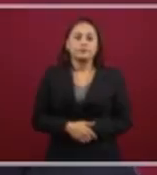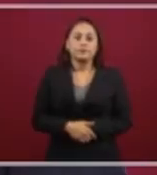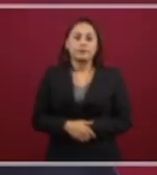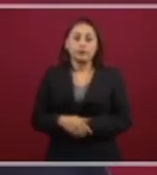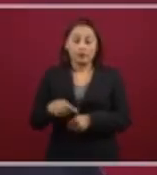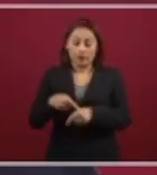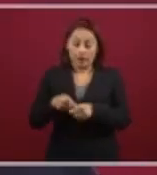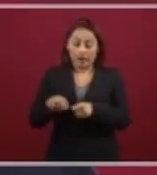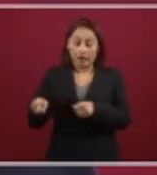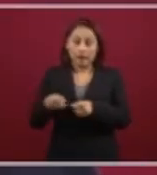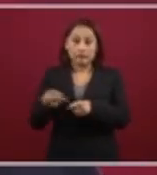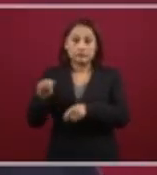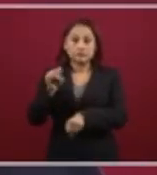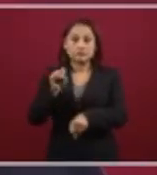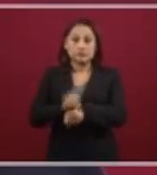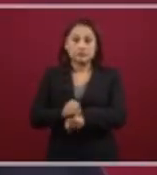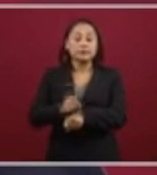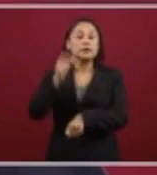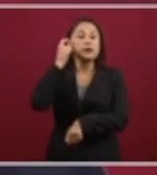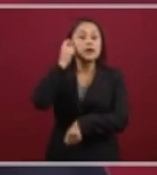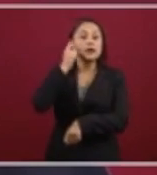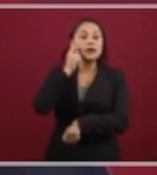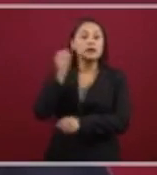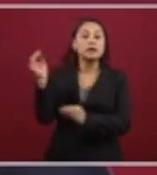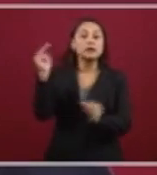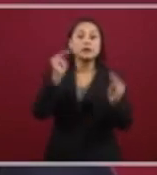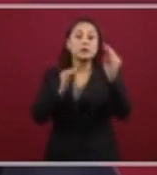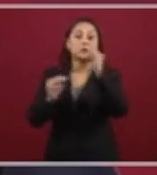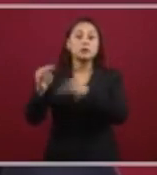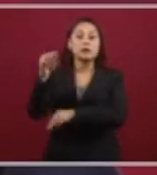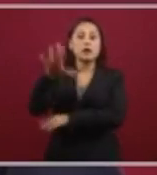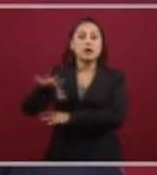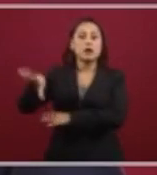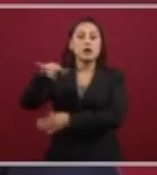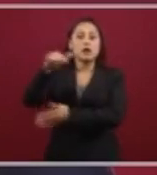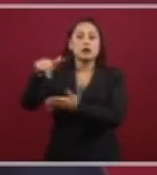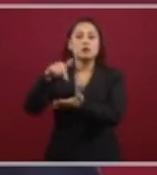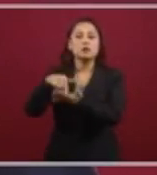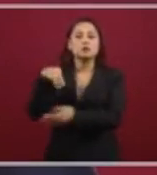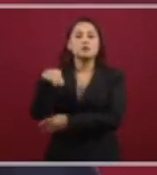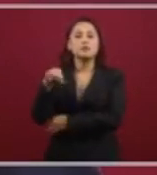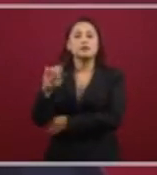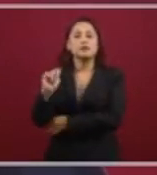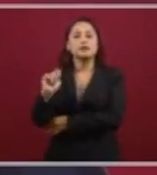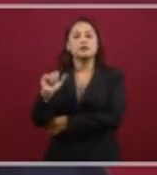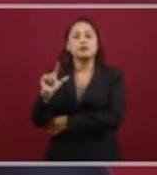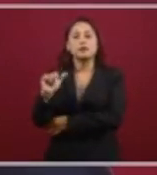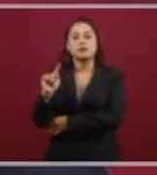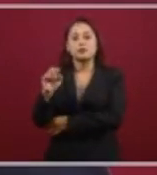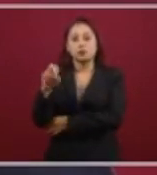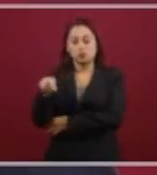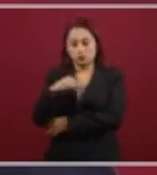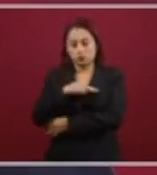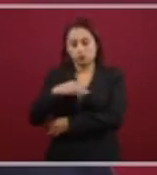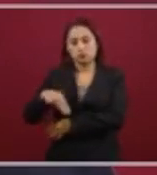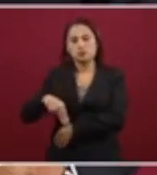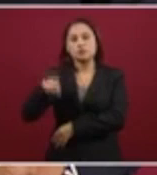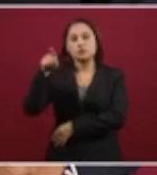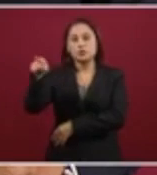la montaña de Guerrero, de Metlatón y de otro municipio, de los más